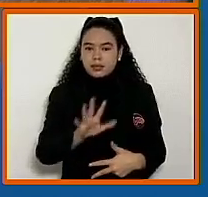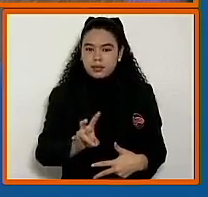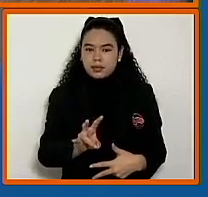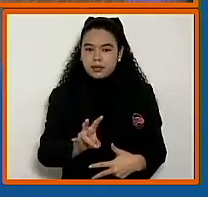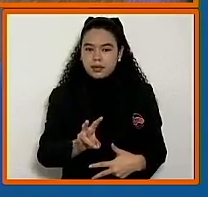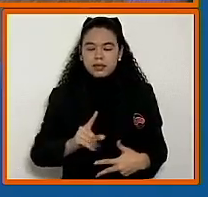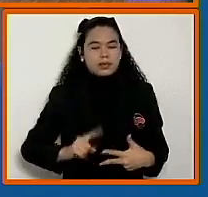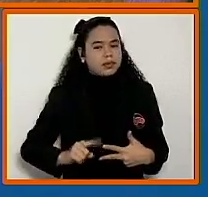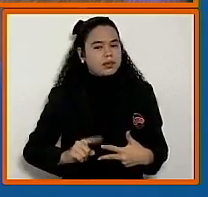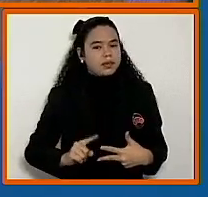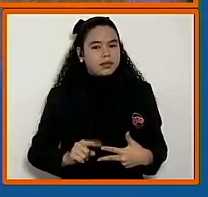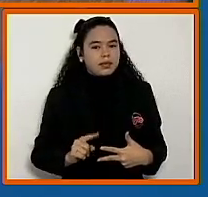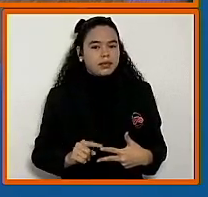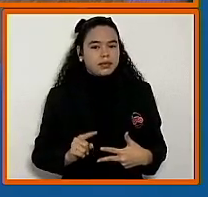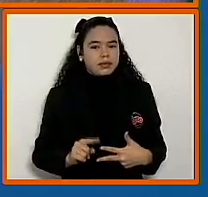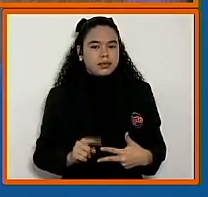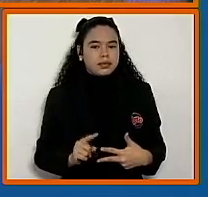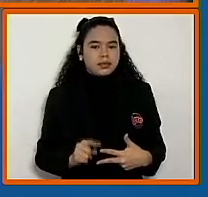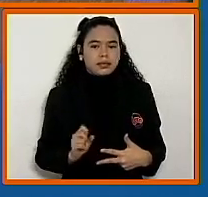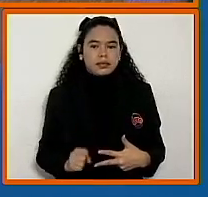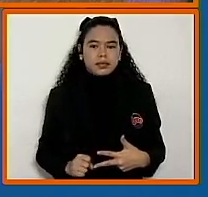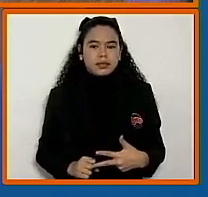57. Segundo número afortunado,